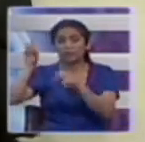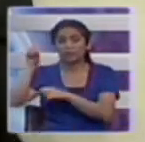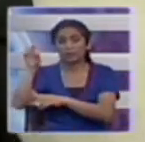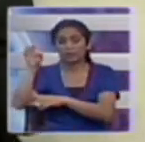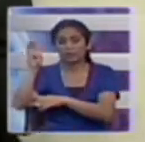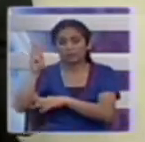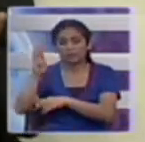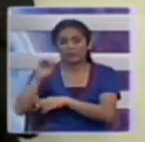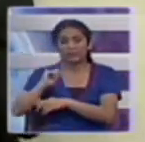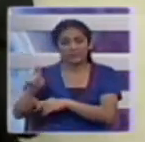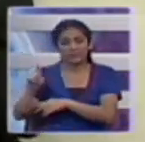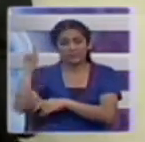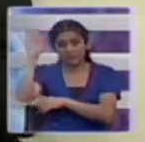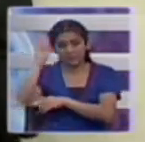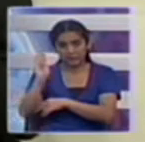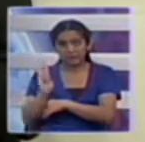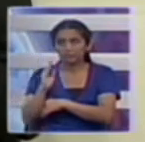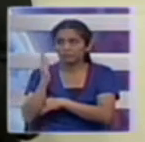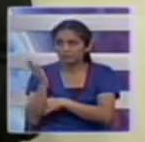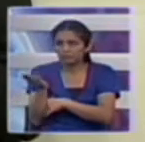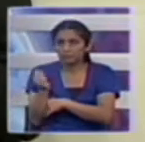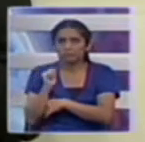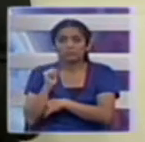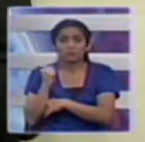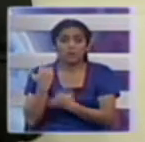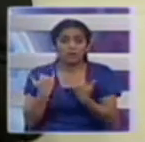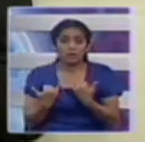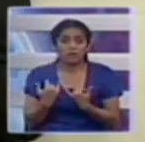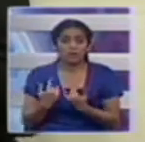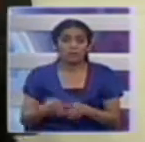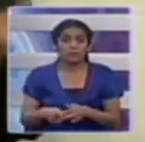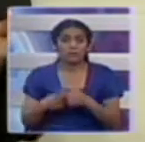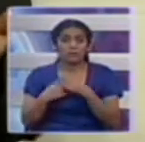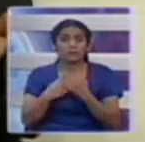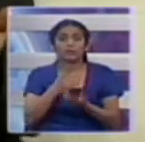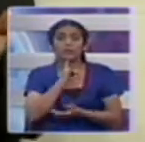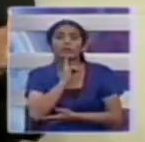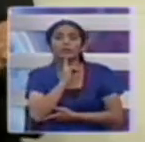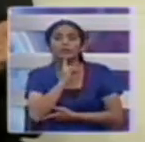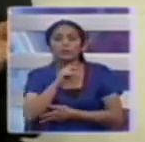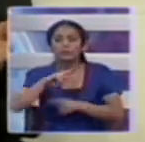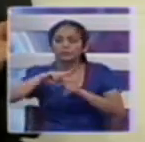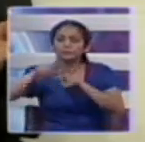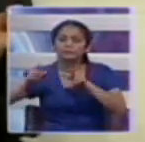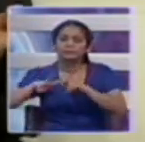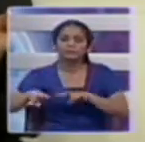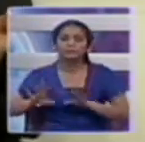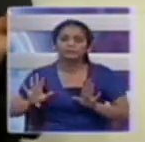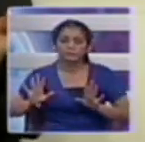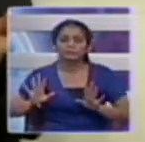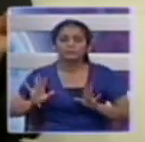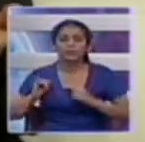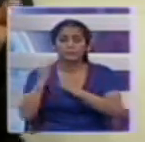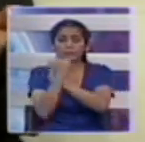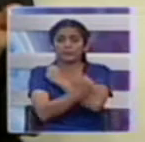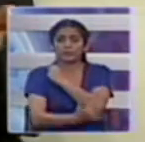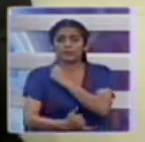información parte de una noticia del Departamento de Justicia de Estados Unidos referida a una investigación en varios